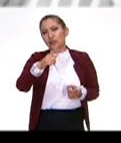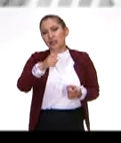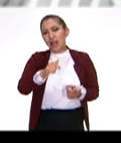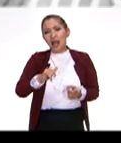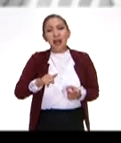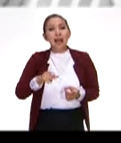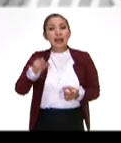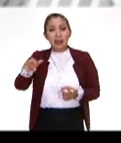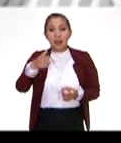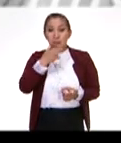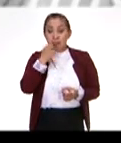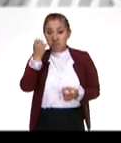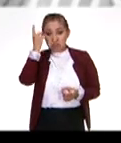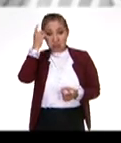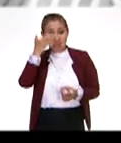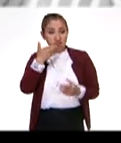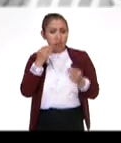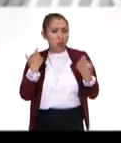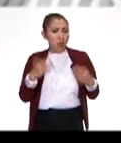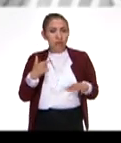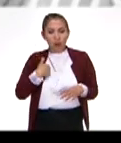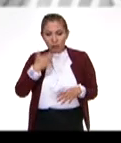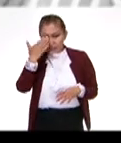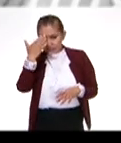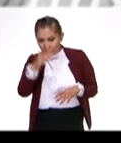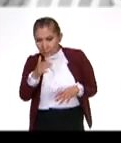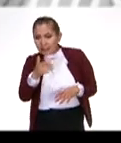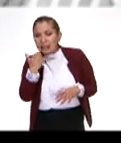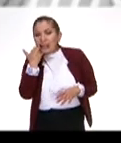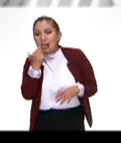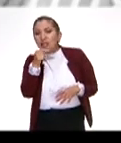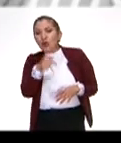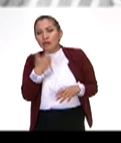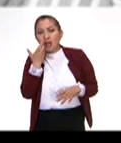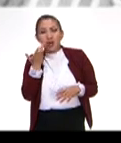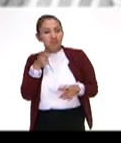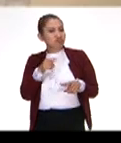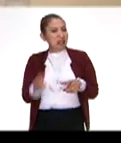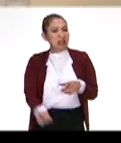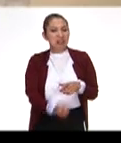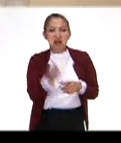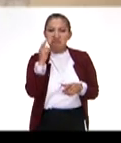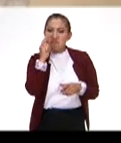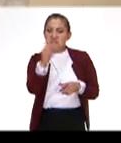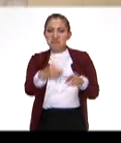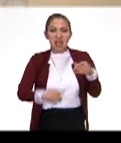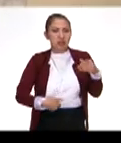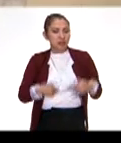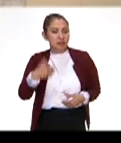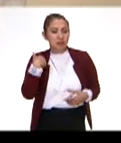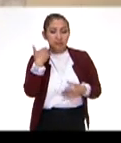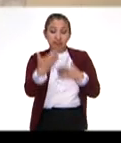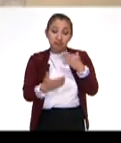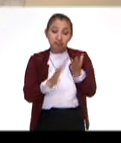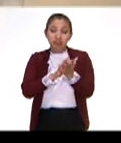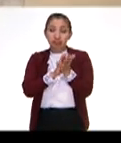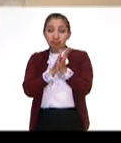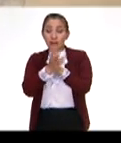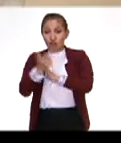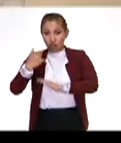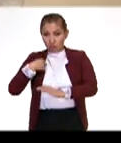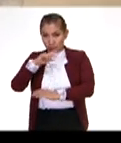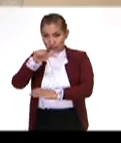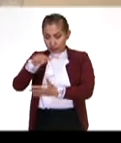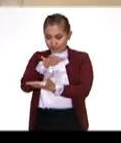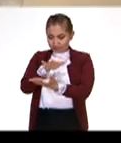Riera, y quise y supe que quería ser espectador para siempre. Al paso de los días, ya como